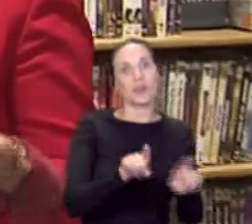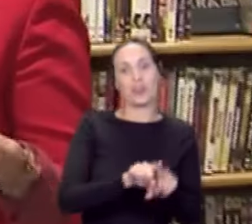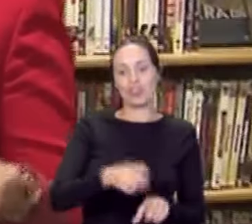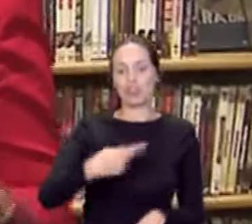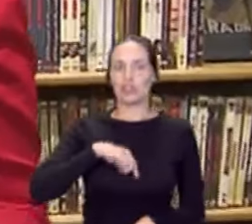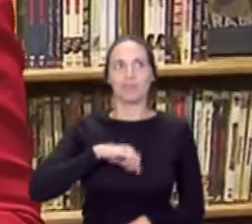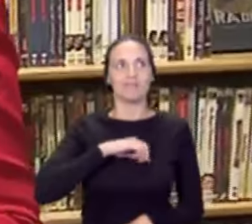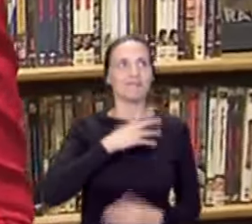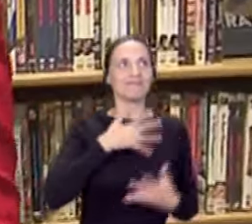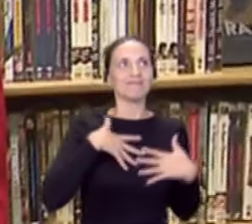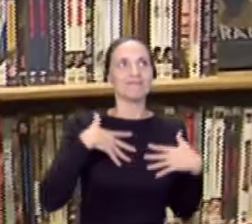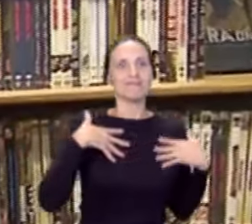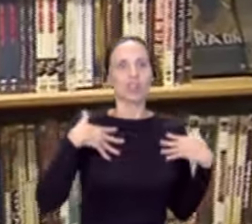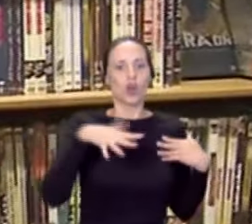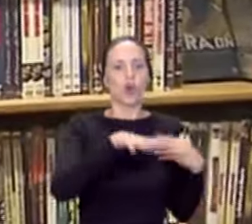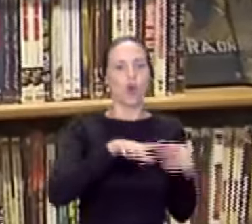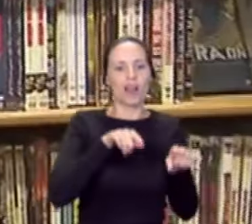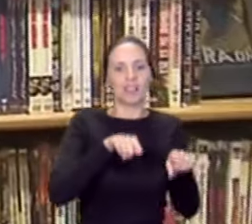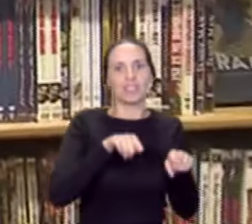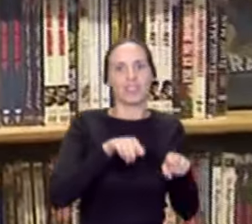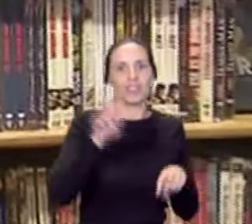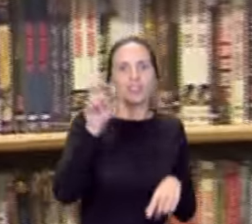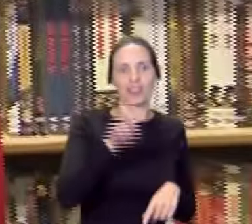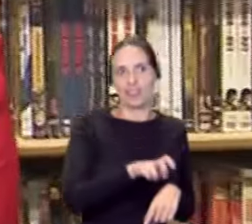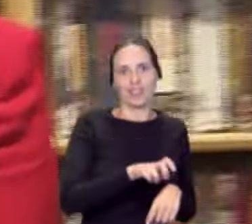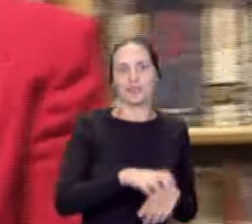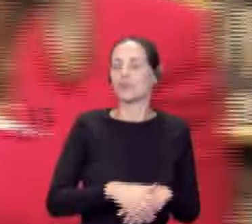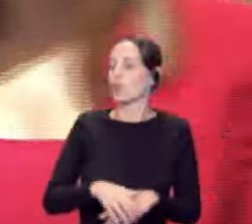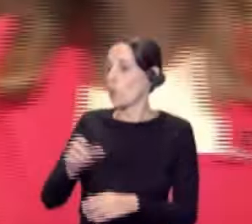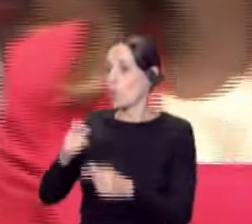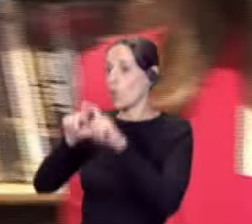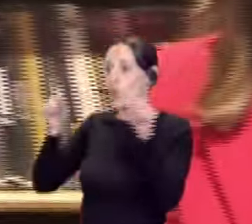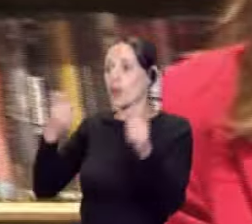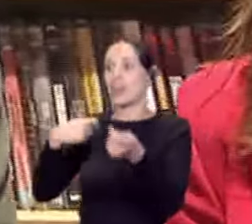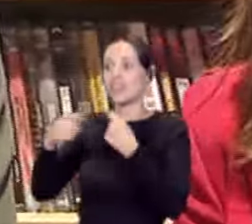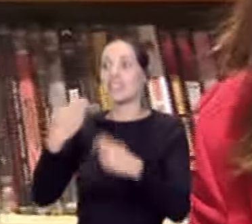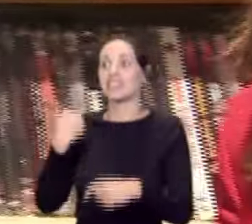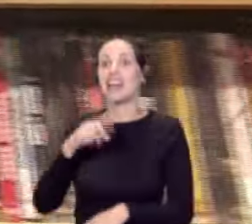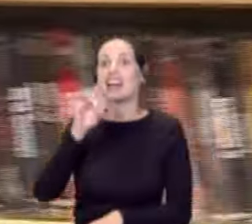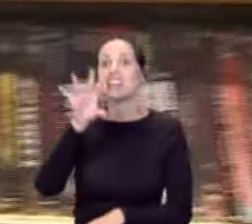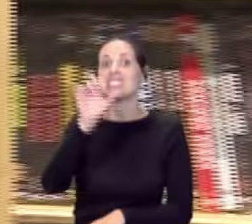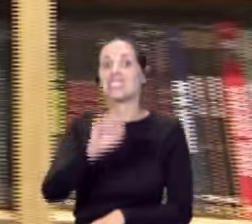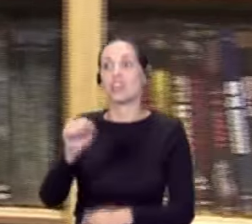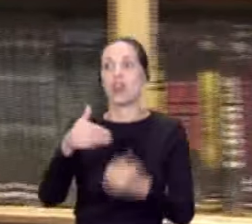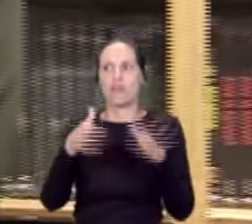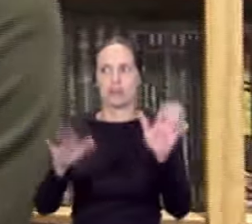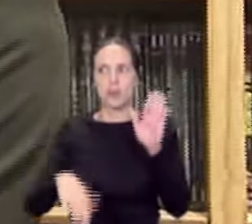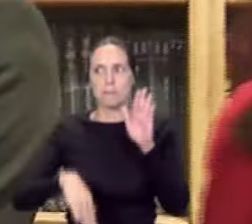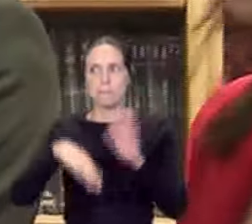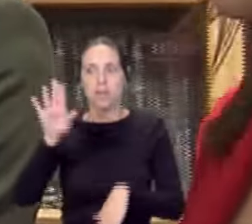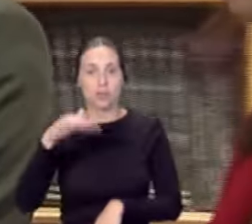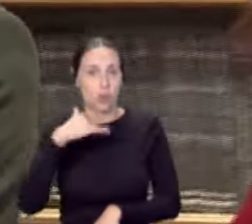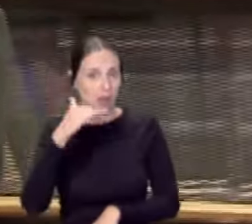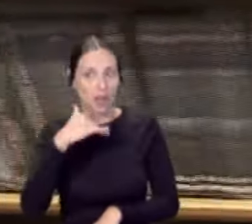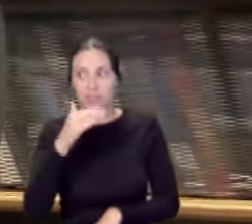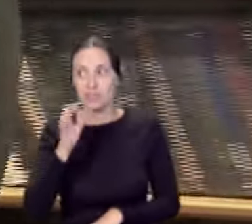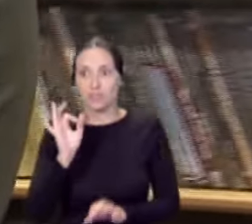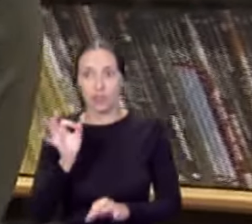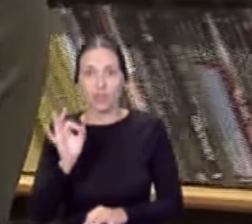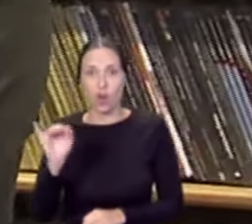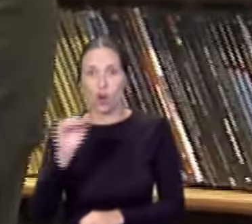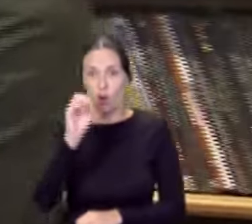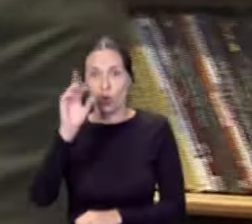quedado encantados de venir a un sitio como este en el día de hoy, Benjamín. Una tienda que lleva más de 15 años abierta, o prácticamente 15 años, Jorge.